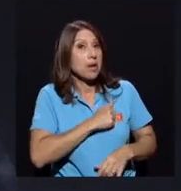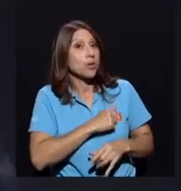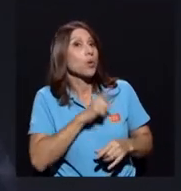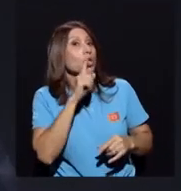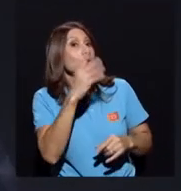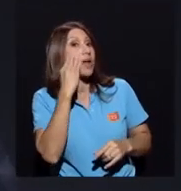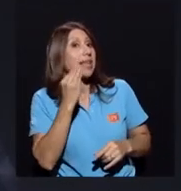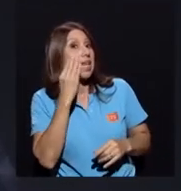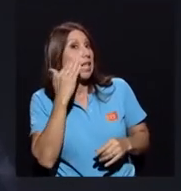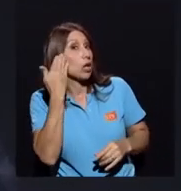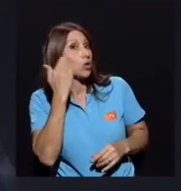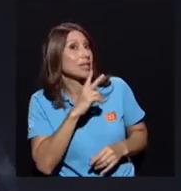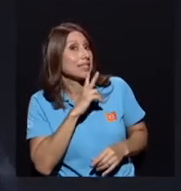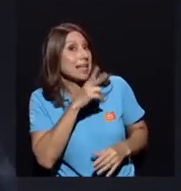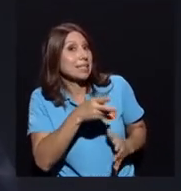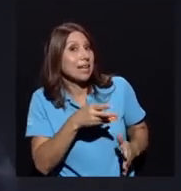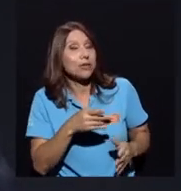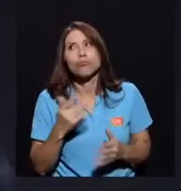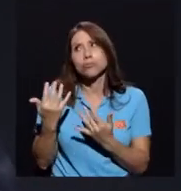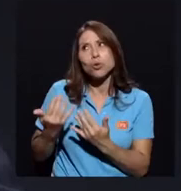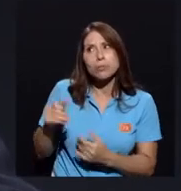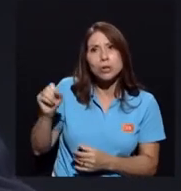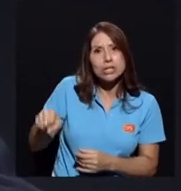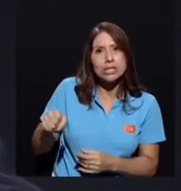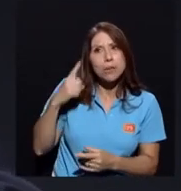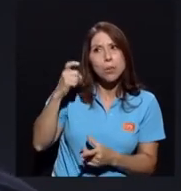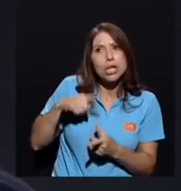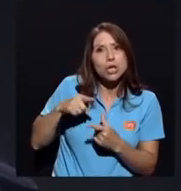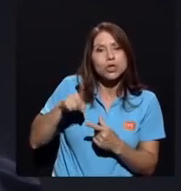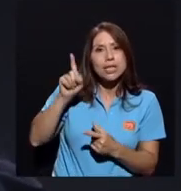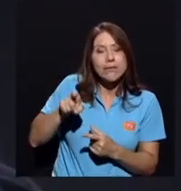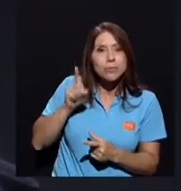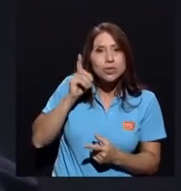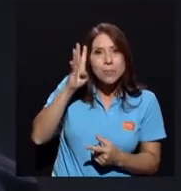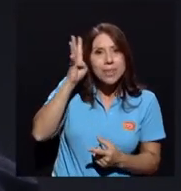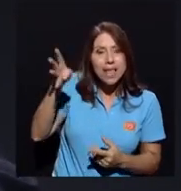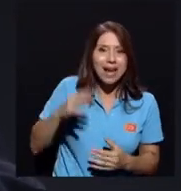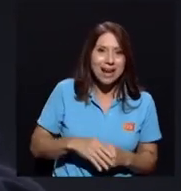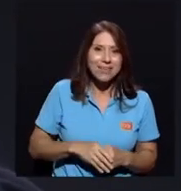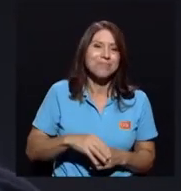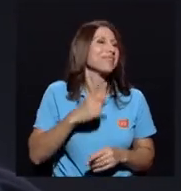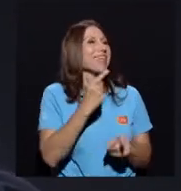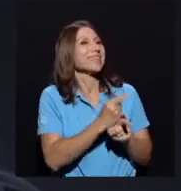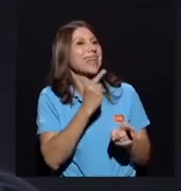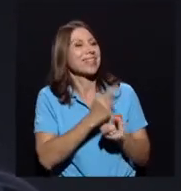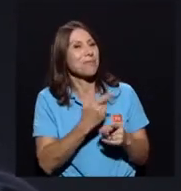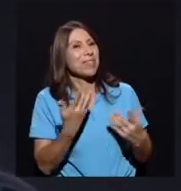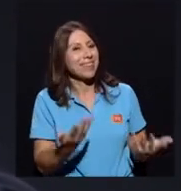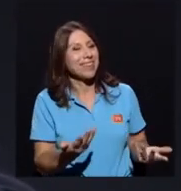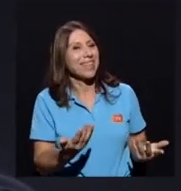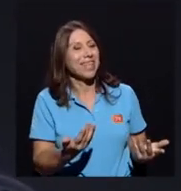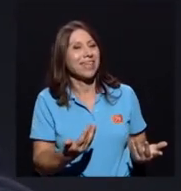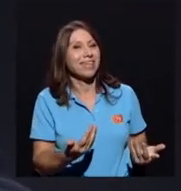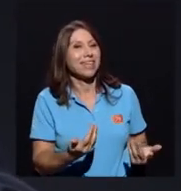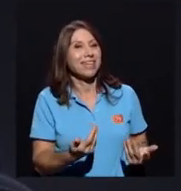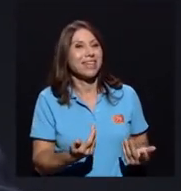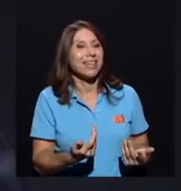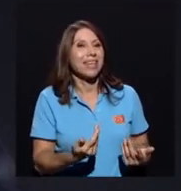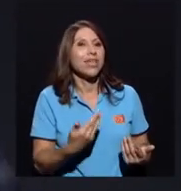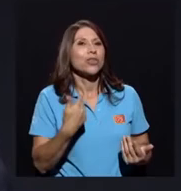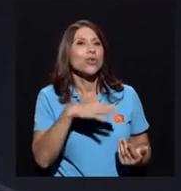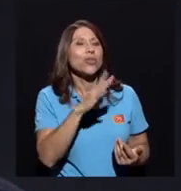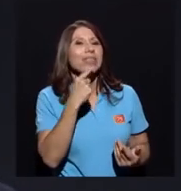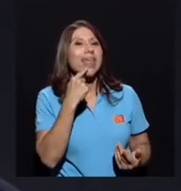por eso 19 habría que inventarla exactamente a él donde es back no el